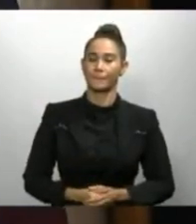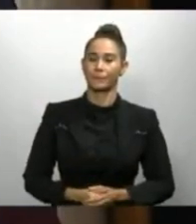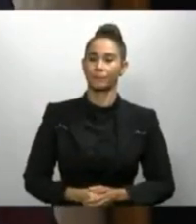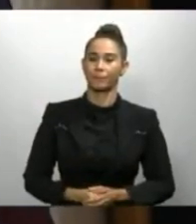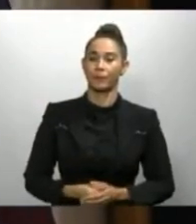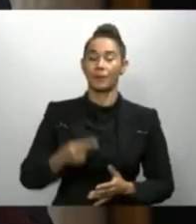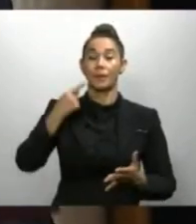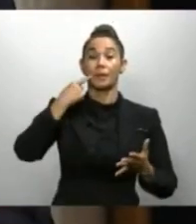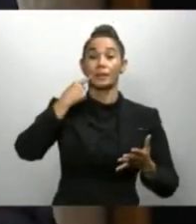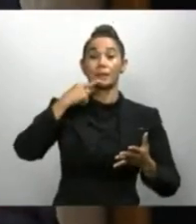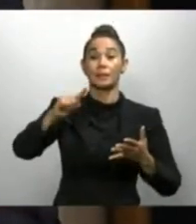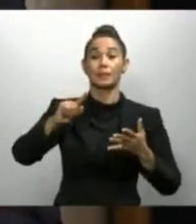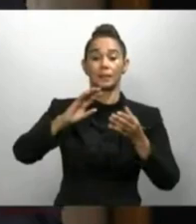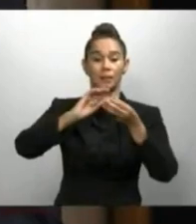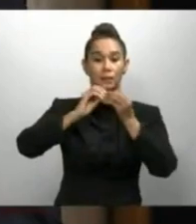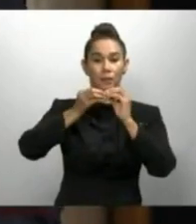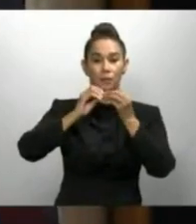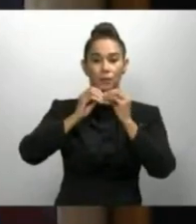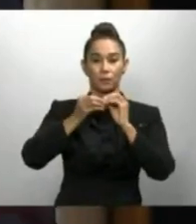Decreto número